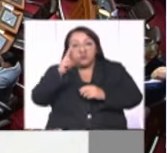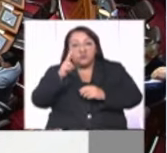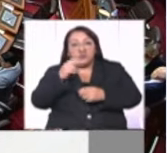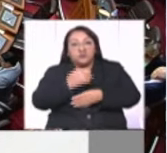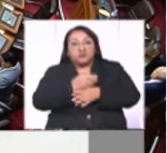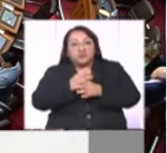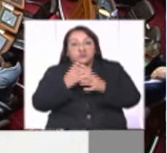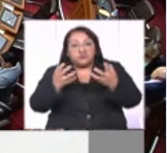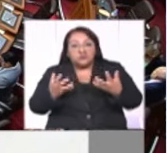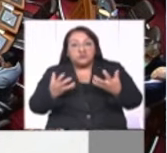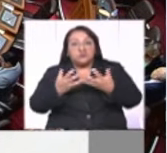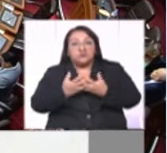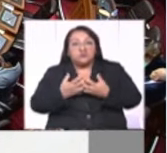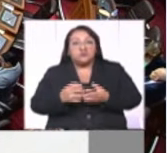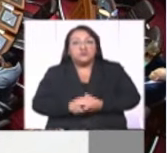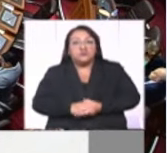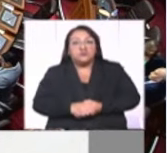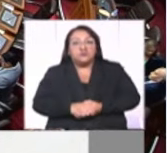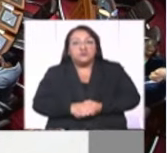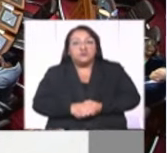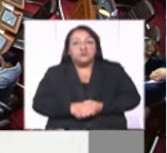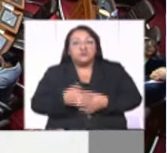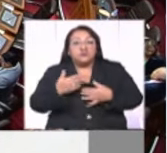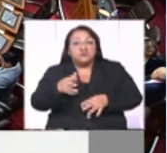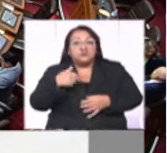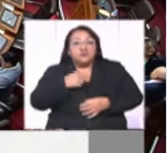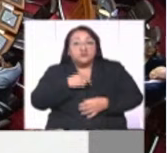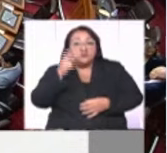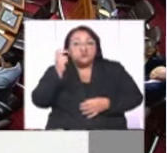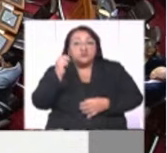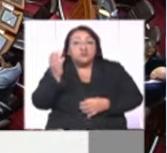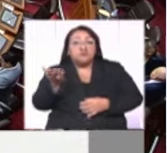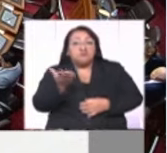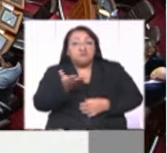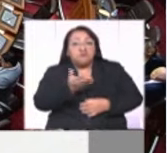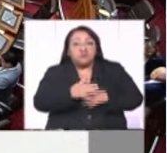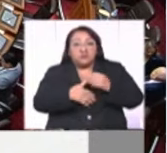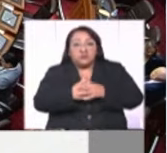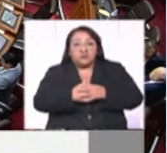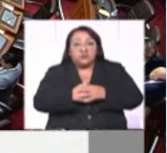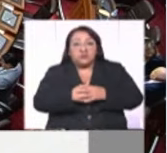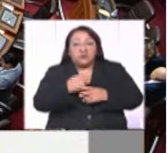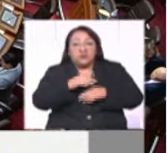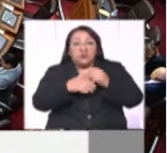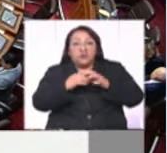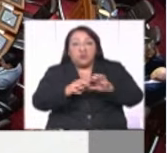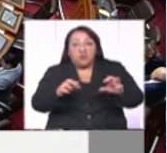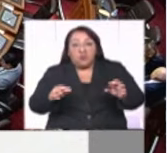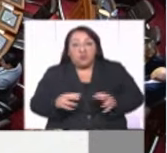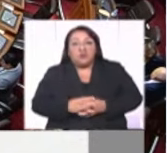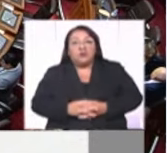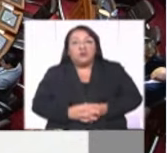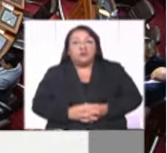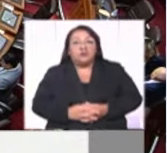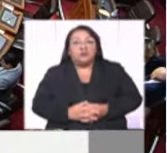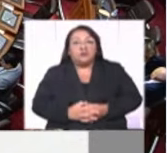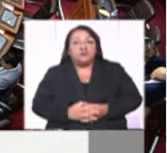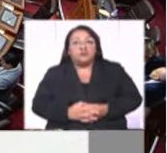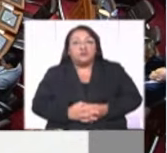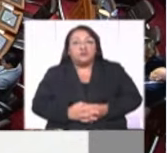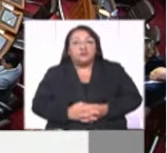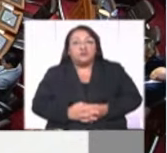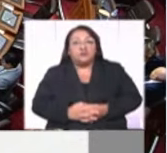manera consensuada, escuchando los pedidos de la población y de los